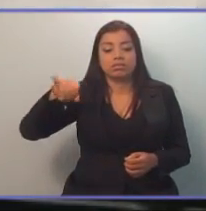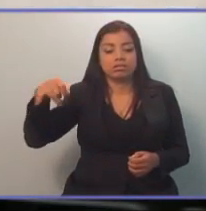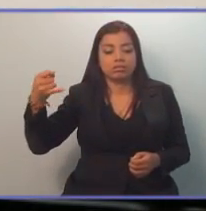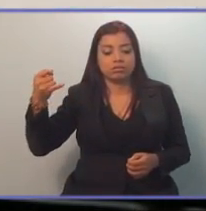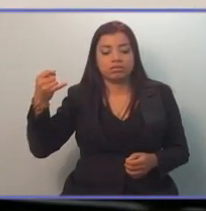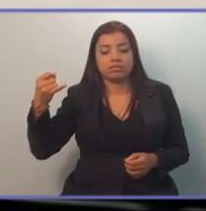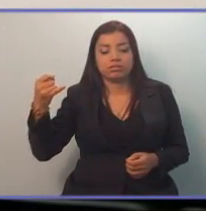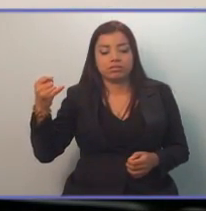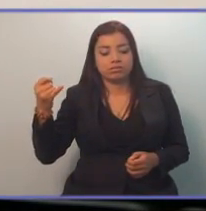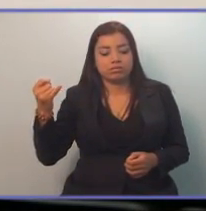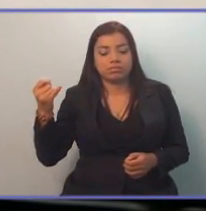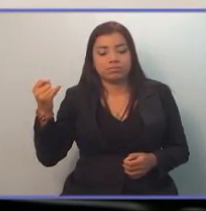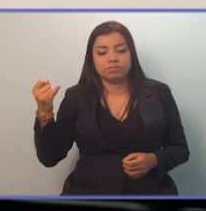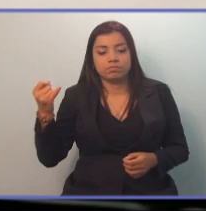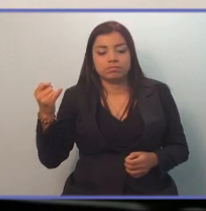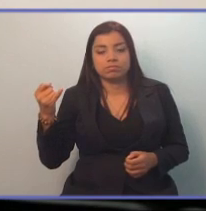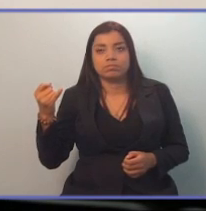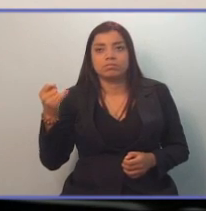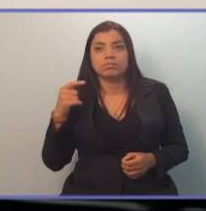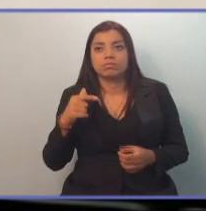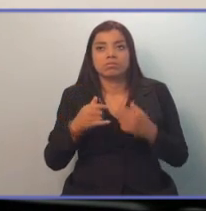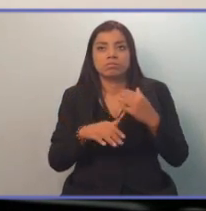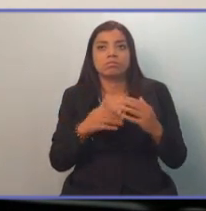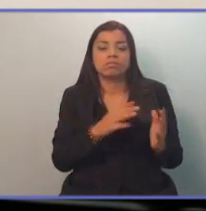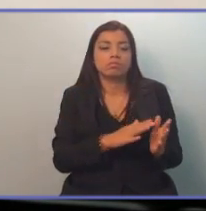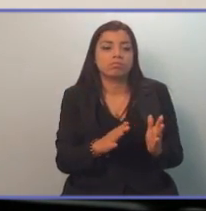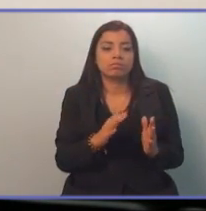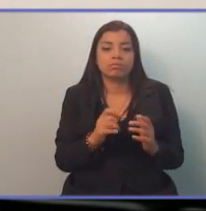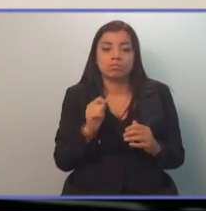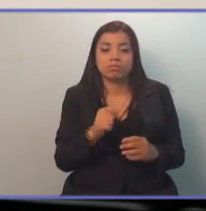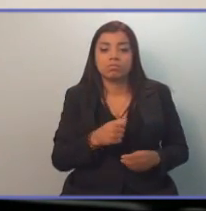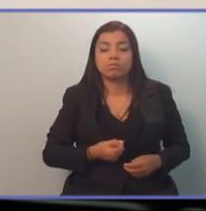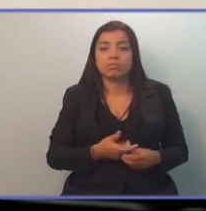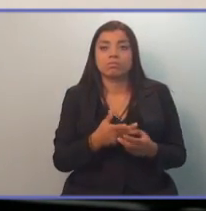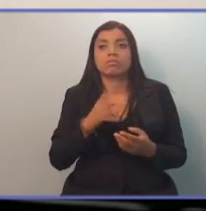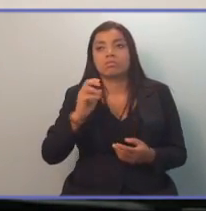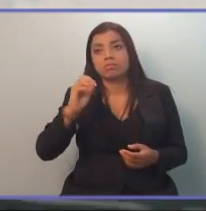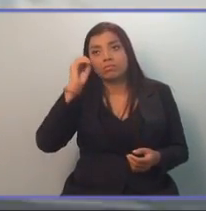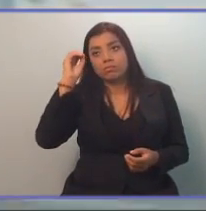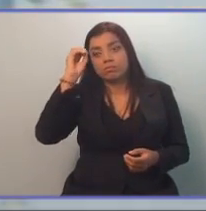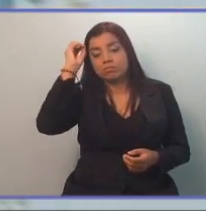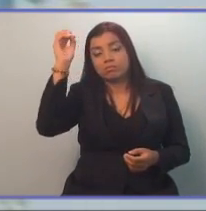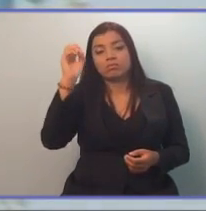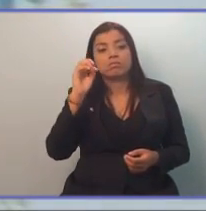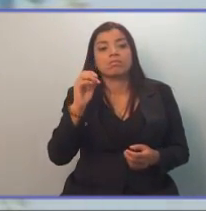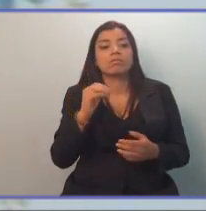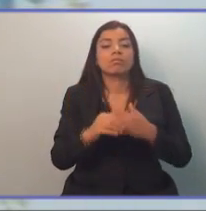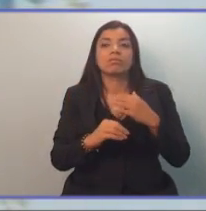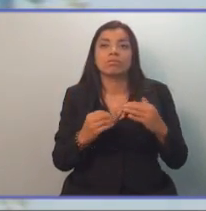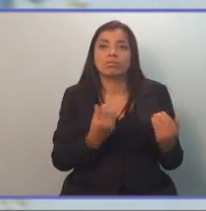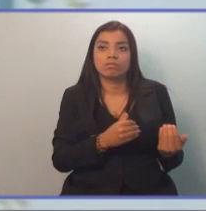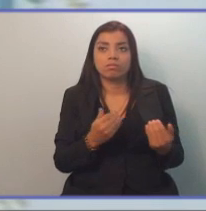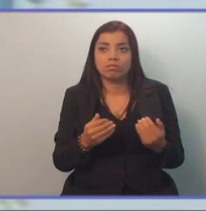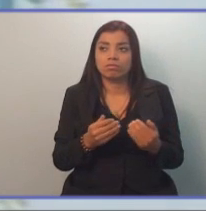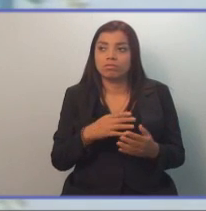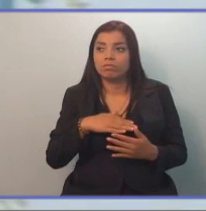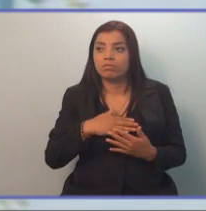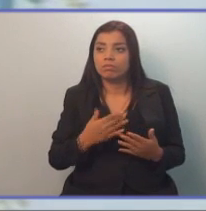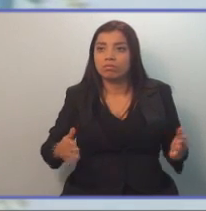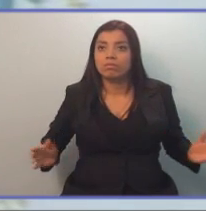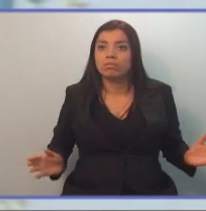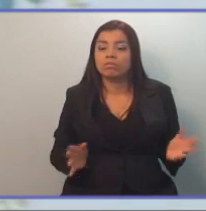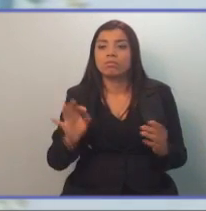Justicia y dentro de la apreciación que yo puedo hacer sobre la misma es la constante intención de